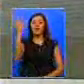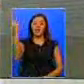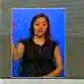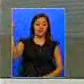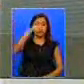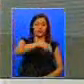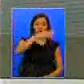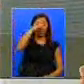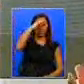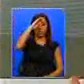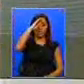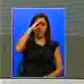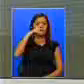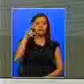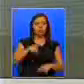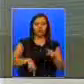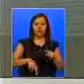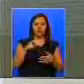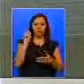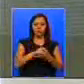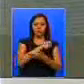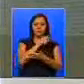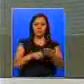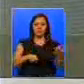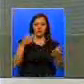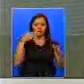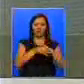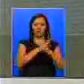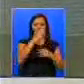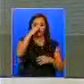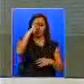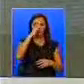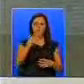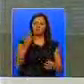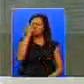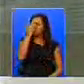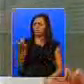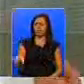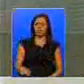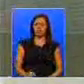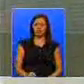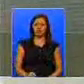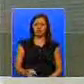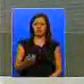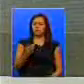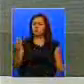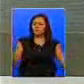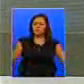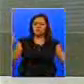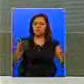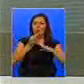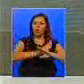multa. Es decir, una serie de condiciones que no tienen justificación alguna y que pretenden